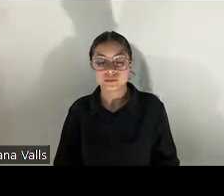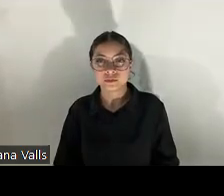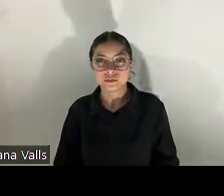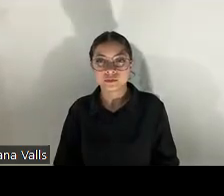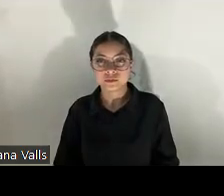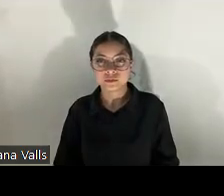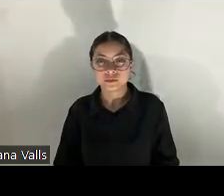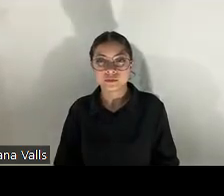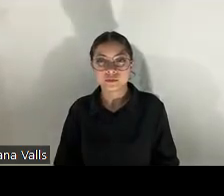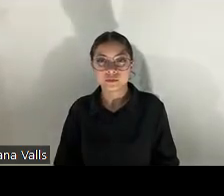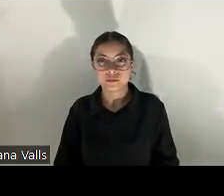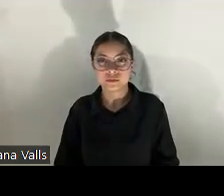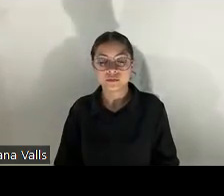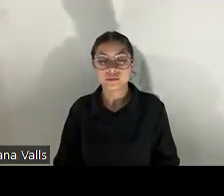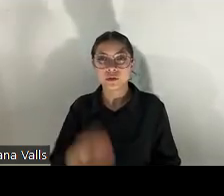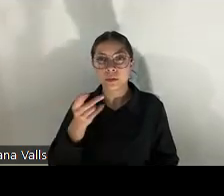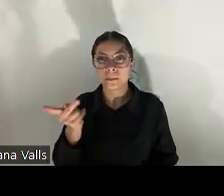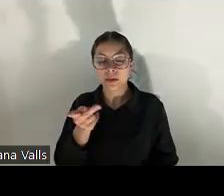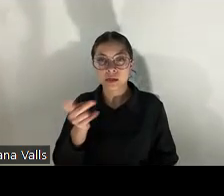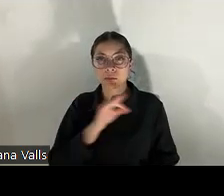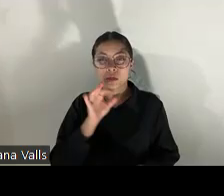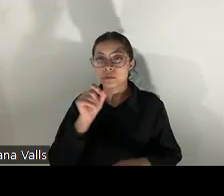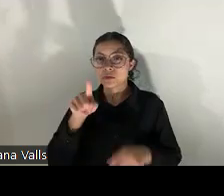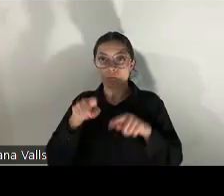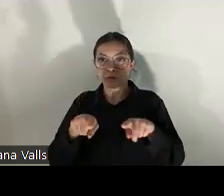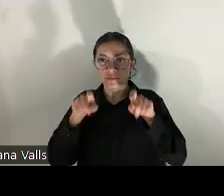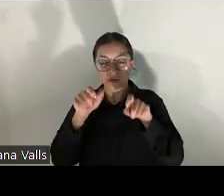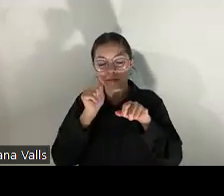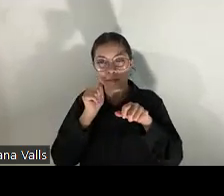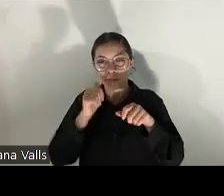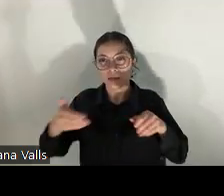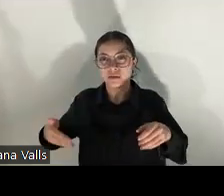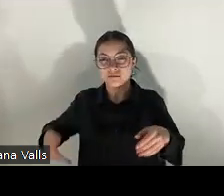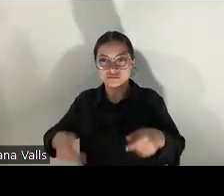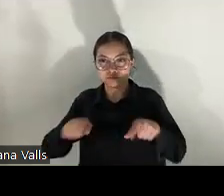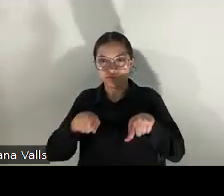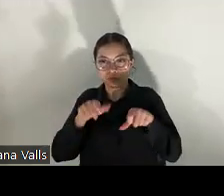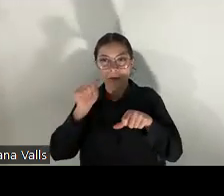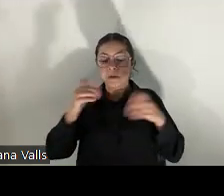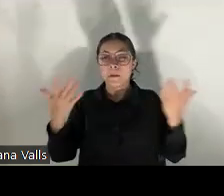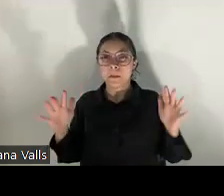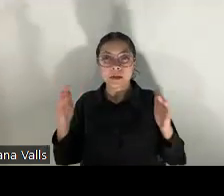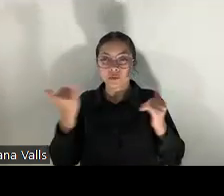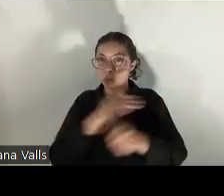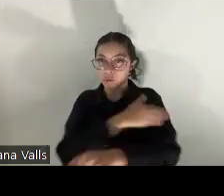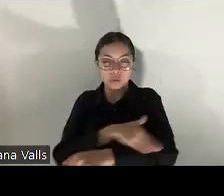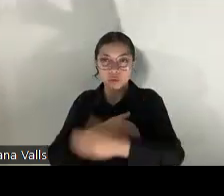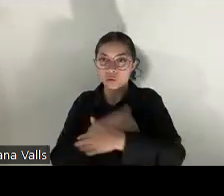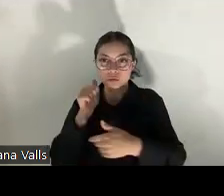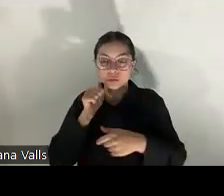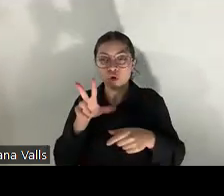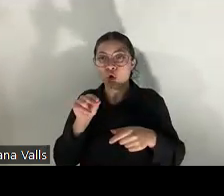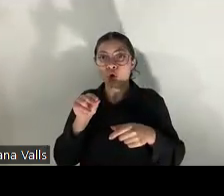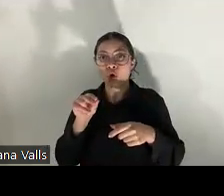de y sus piernas están flexionadas abajo de su cadera. Sus brazos están también flexionados, pero no rebasan los